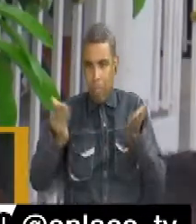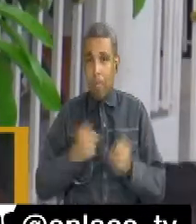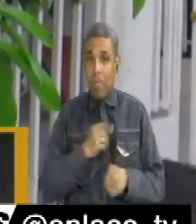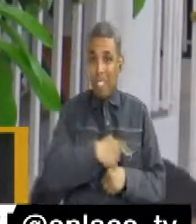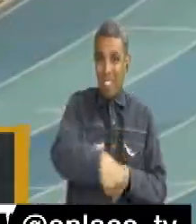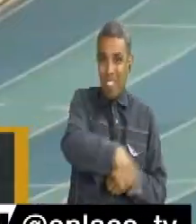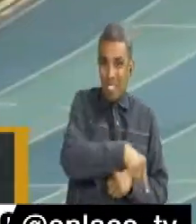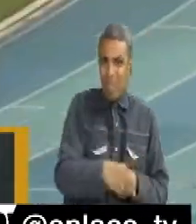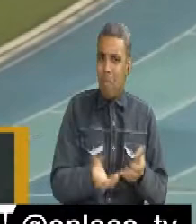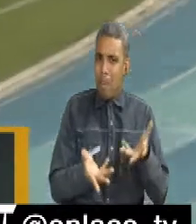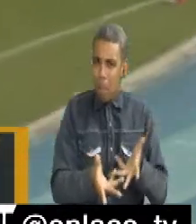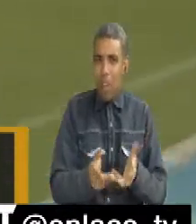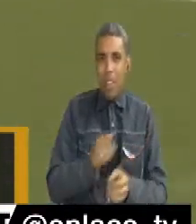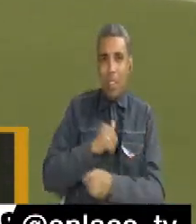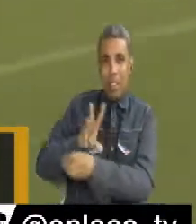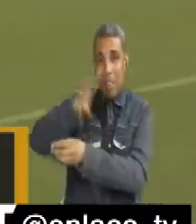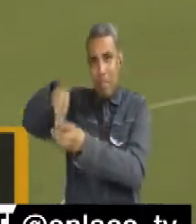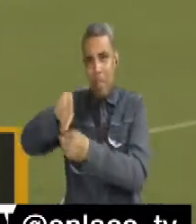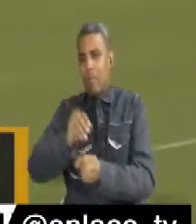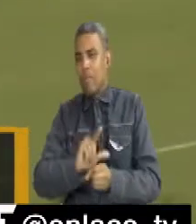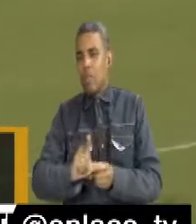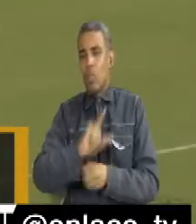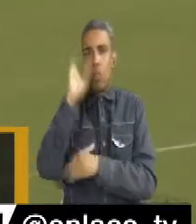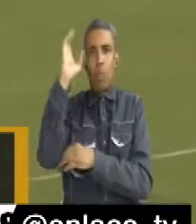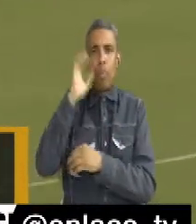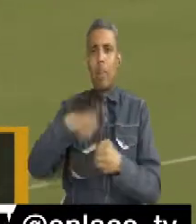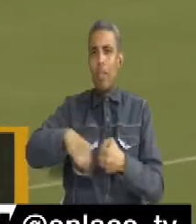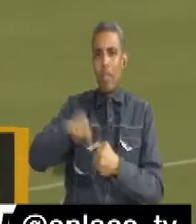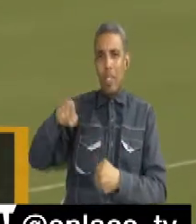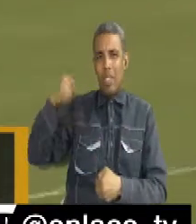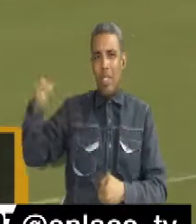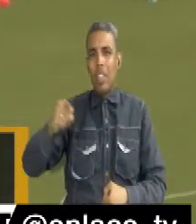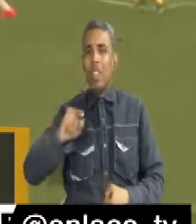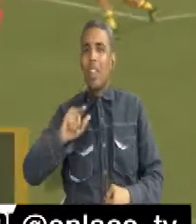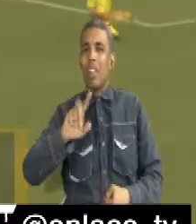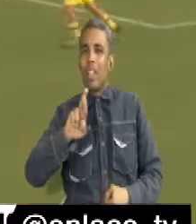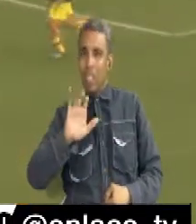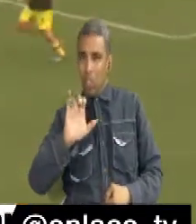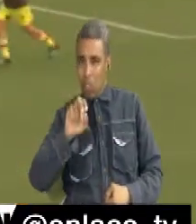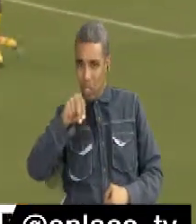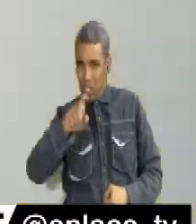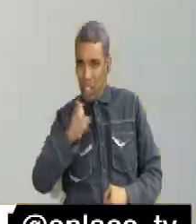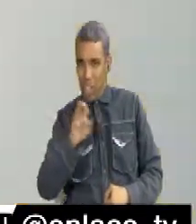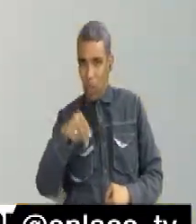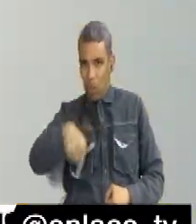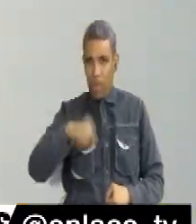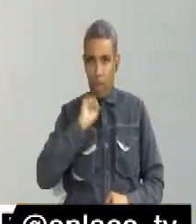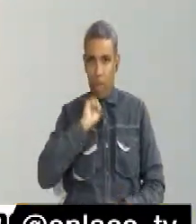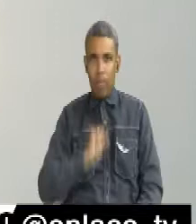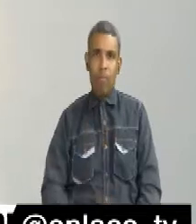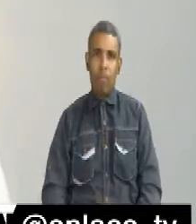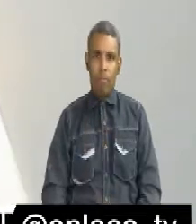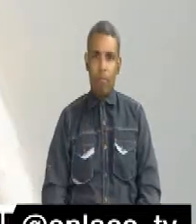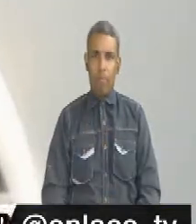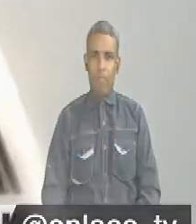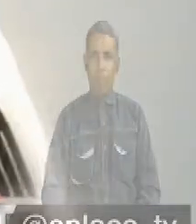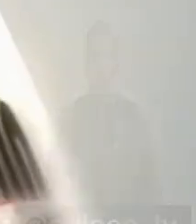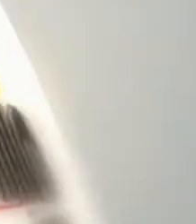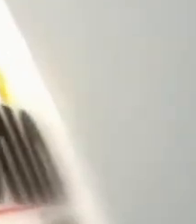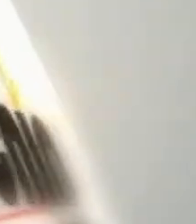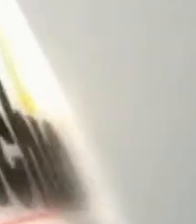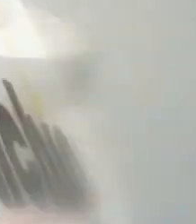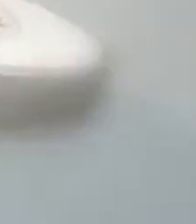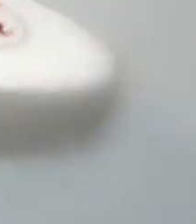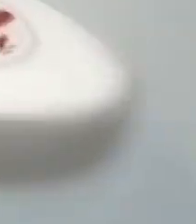al equipo profesional. La Máquina Amarilla se prepara para enfrentarse a Leones de Río Negro el próximo sábado en calidad de local. Hasta aquí los deportes, con